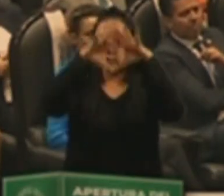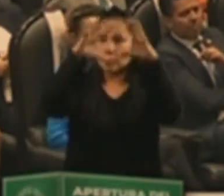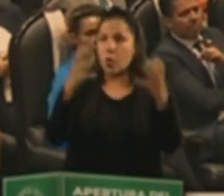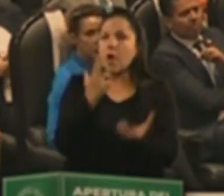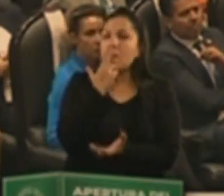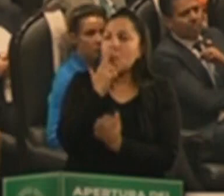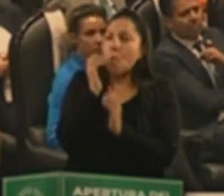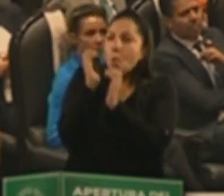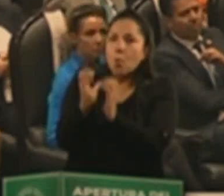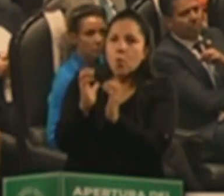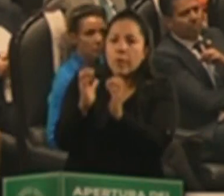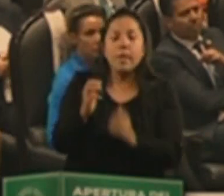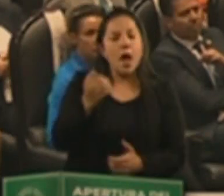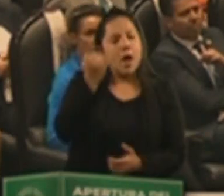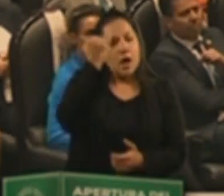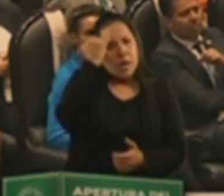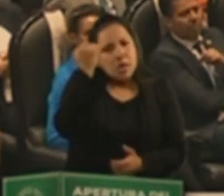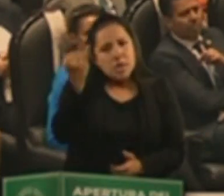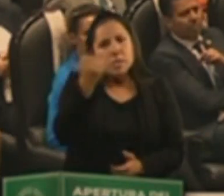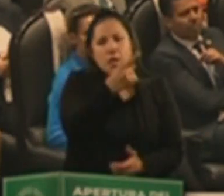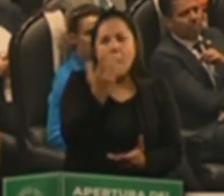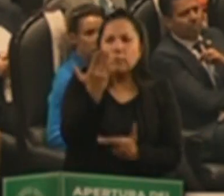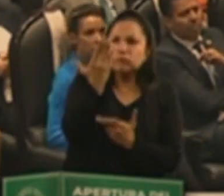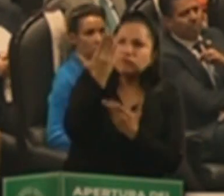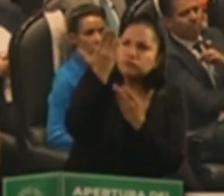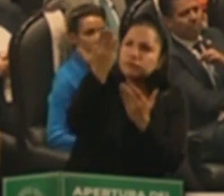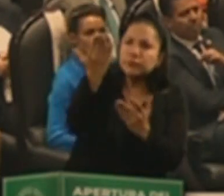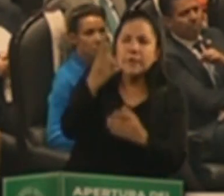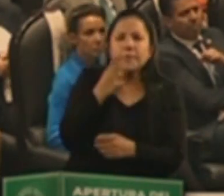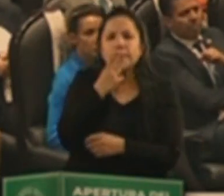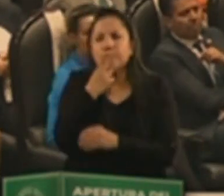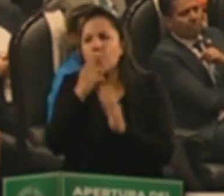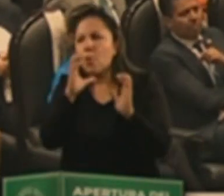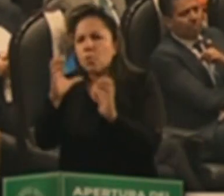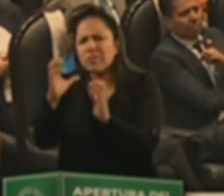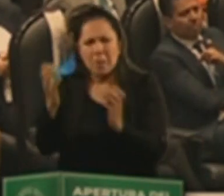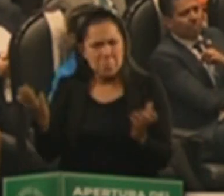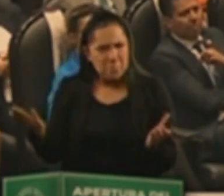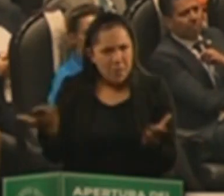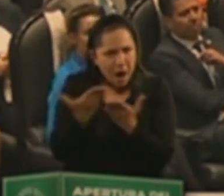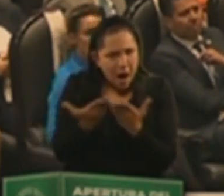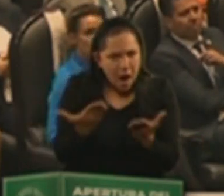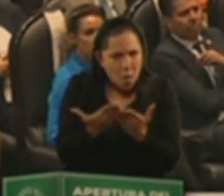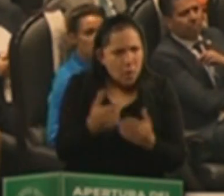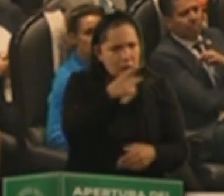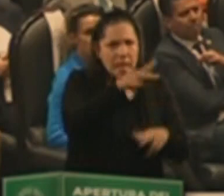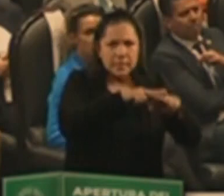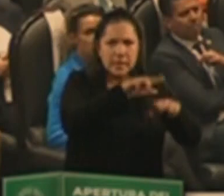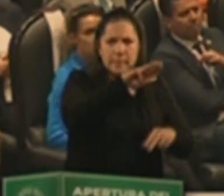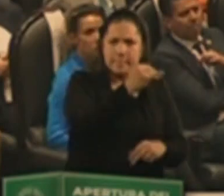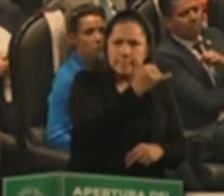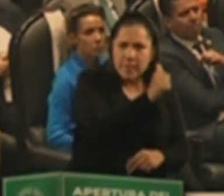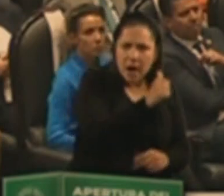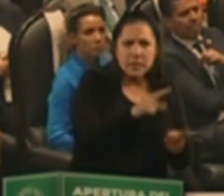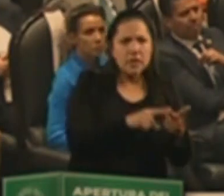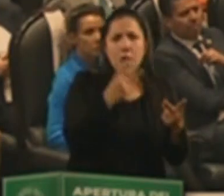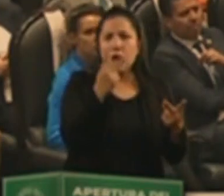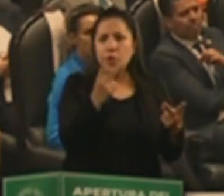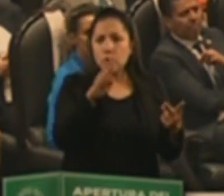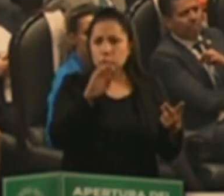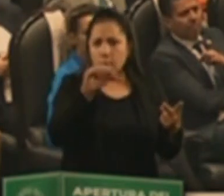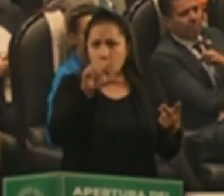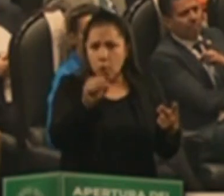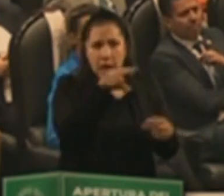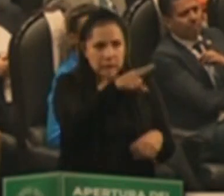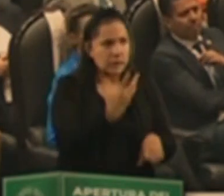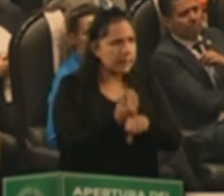este gobierno hoy encabeza grandes ecocidios como lo del Tren Maya y la refinería de Dos Bocas que nos están arrebatando nuestro presente